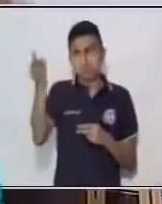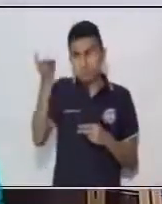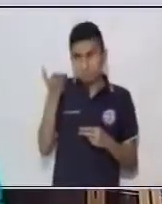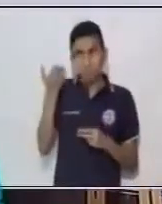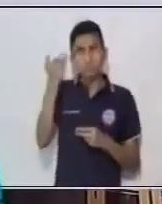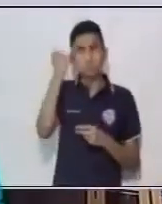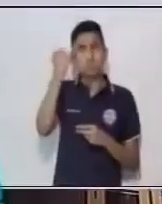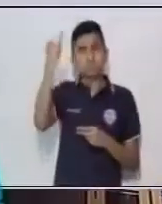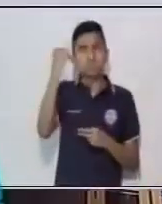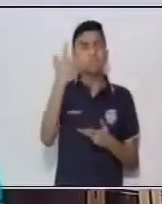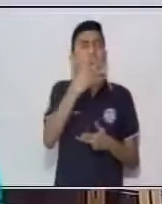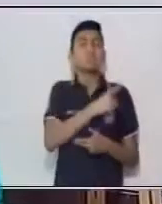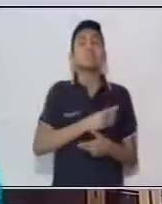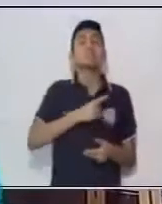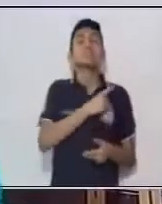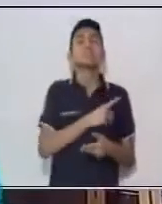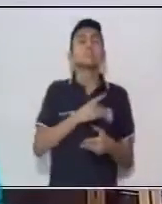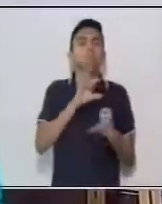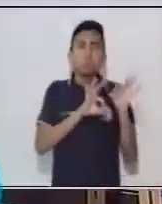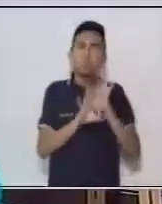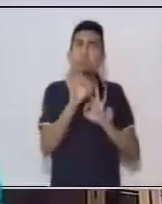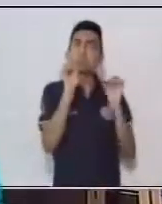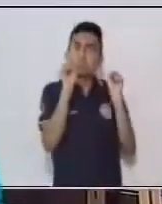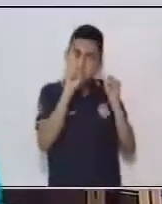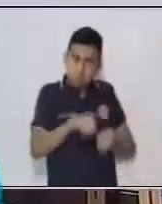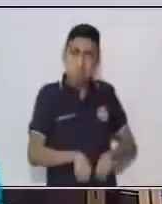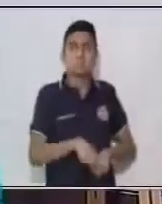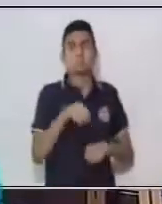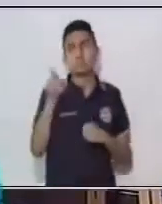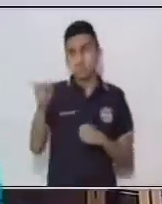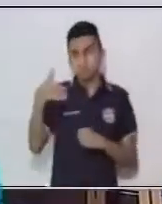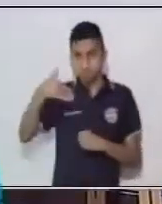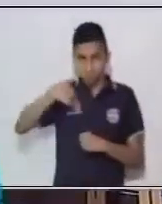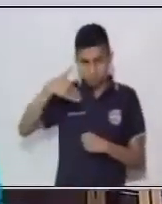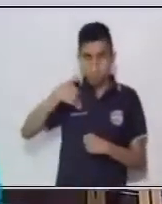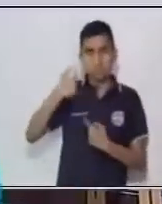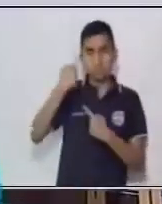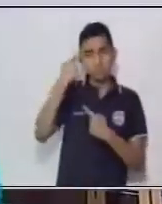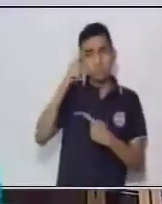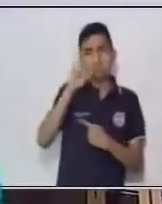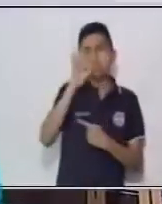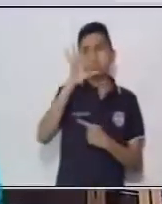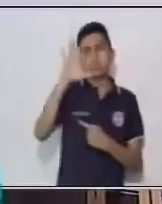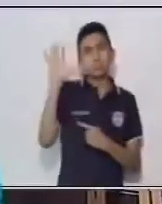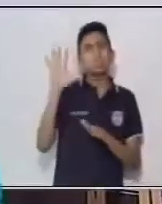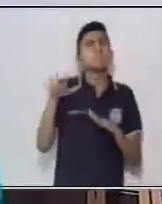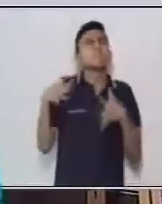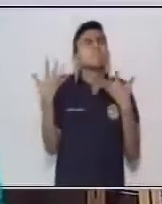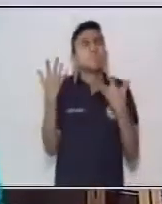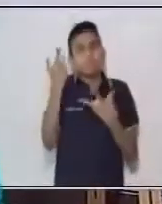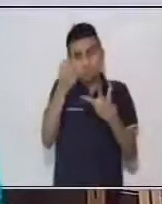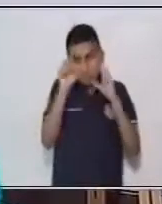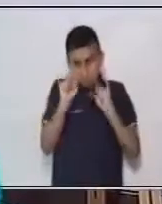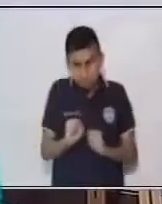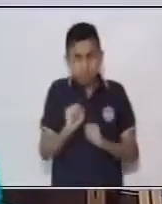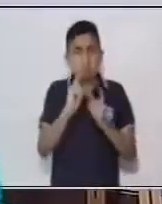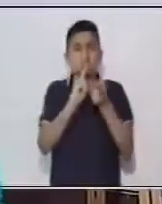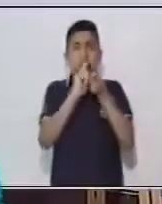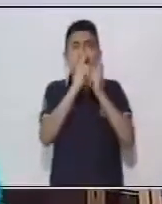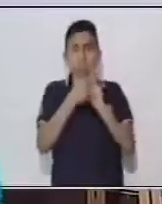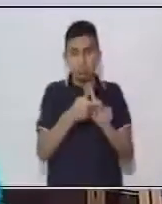un deseo, algo, una posibilidad que se cumpla. ¿Cómo podríamos cambiar este